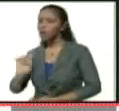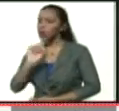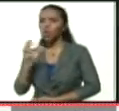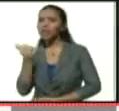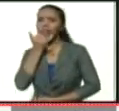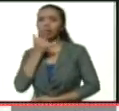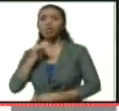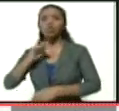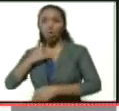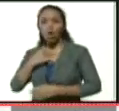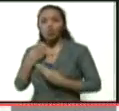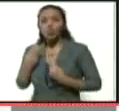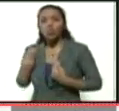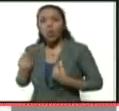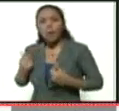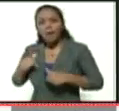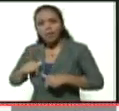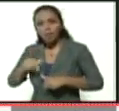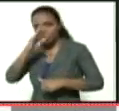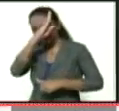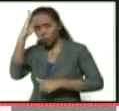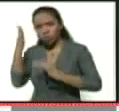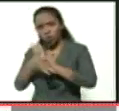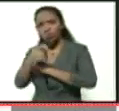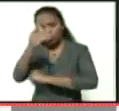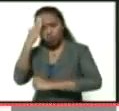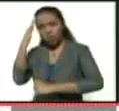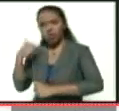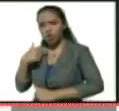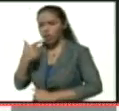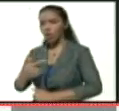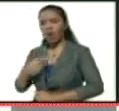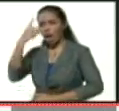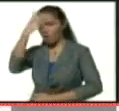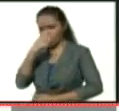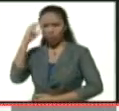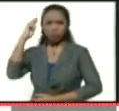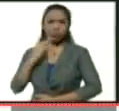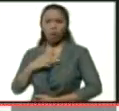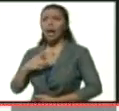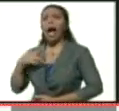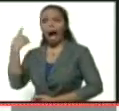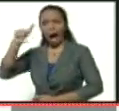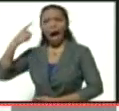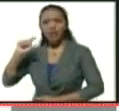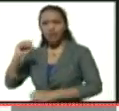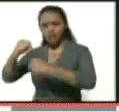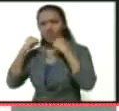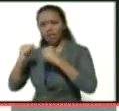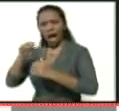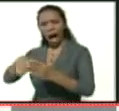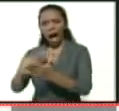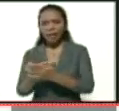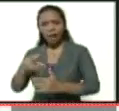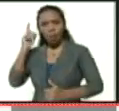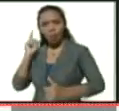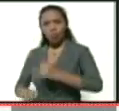equivoquen, lo digo suavecito, Diosdado. Tú sabes lo que estoy diciendo. La furia bolivariana es capaz de llegar hasta el último